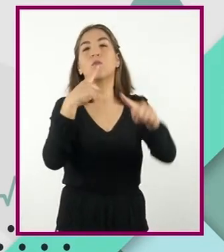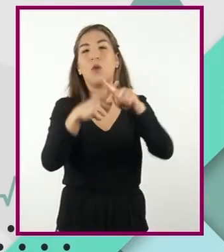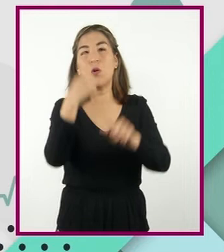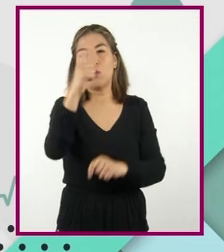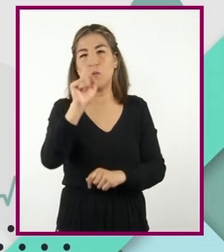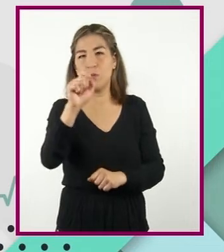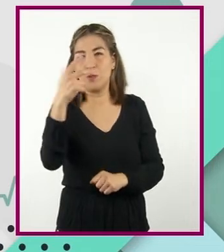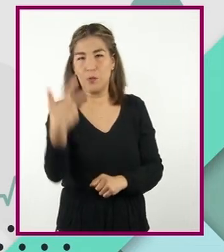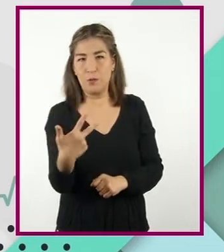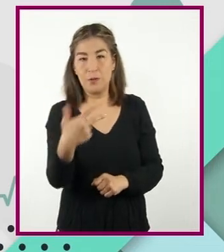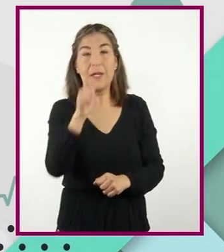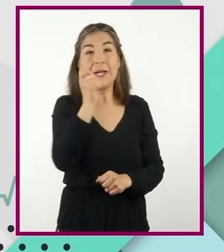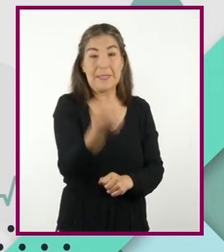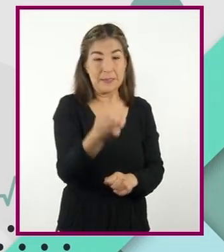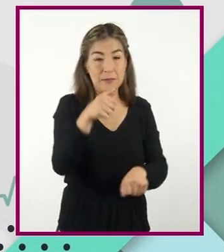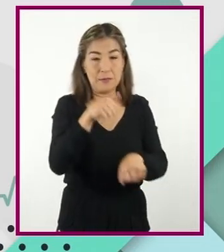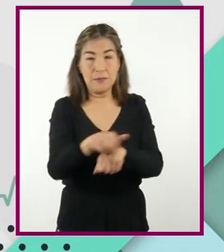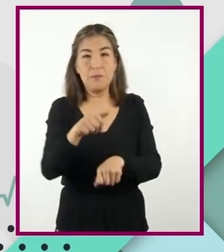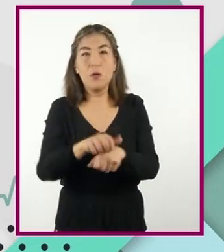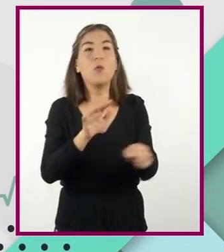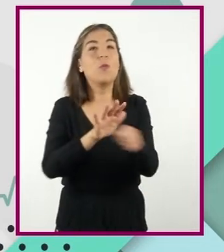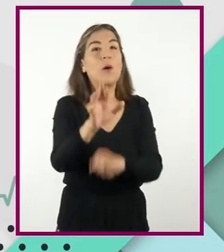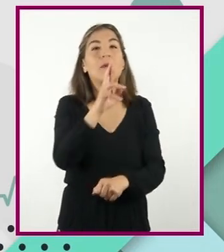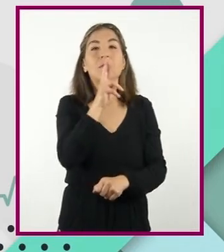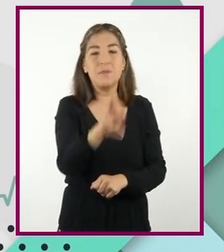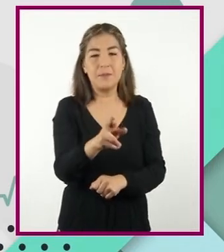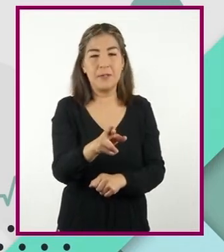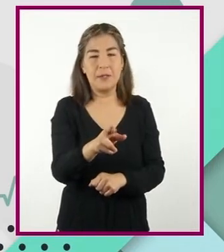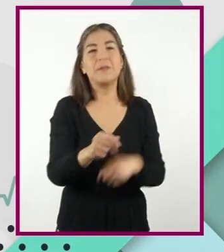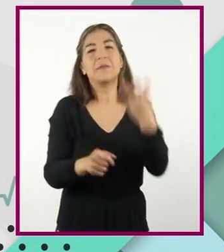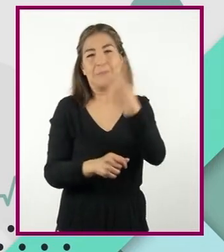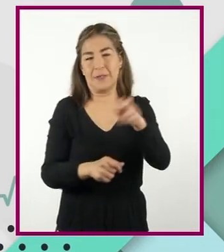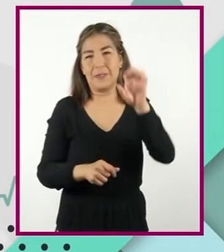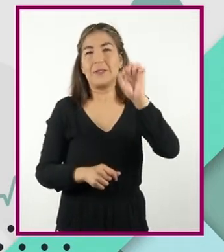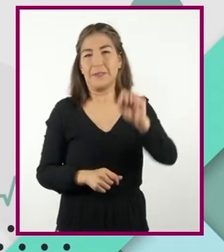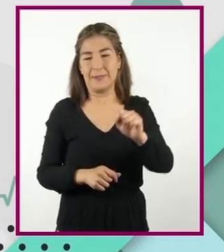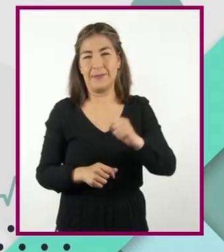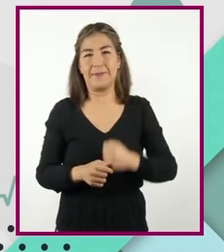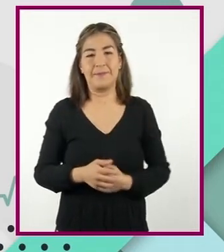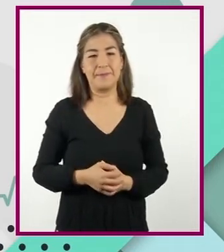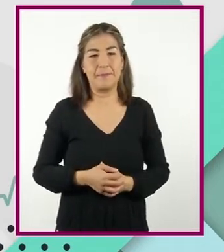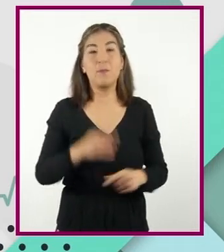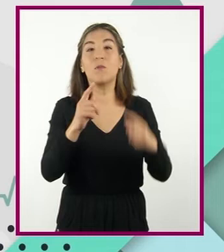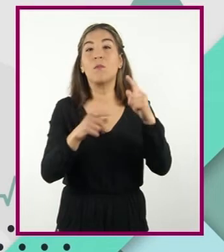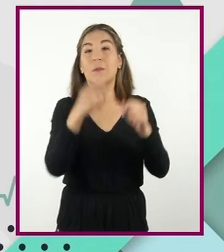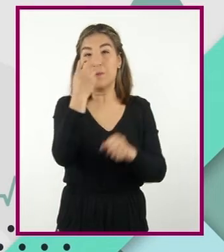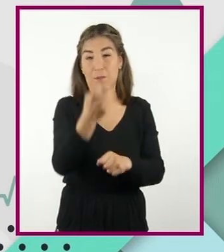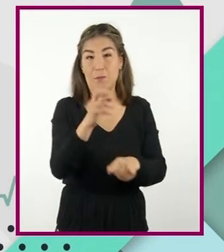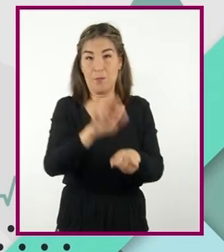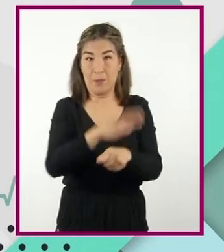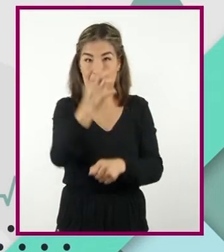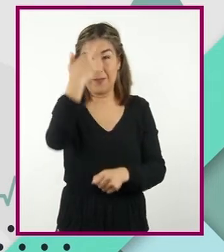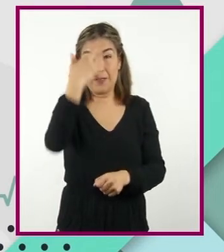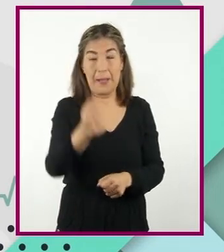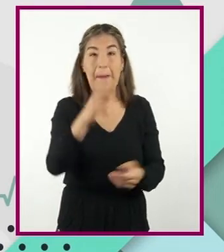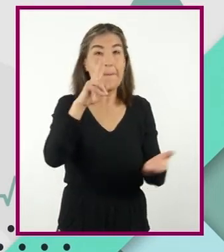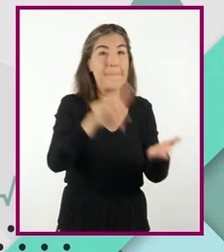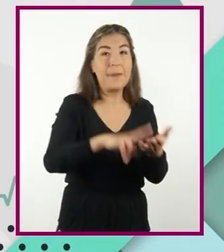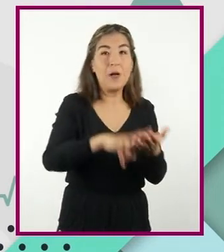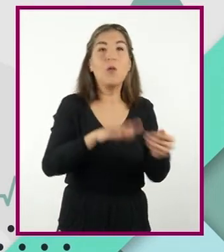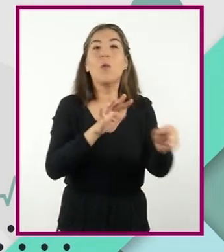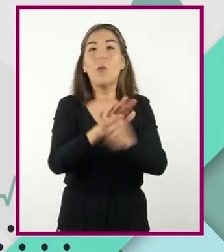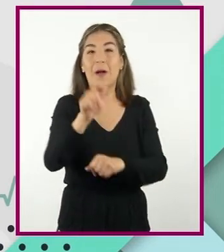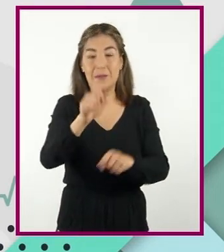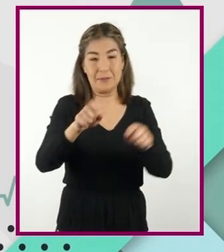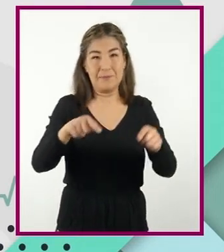a cabo la operación, el resultado de Y es igual a 360. Por lo tanto, el valor de la medida real